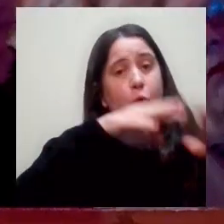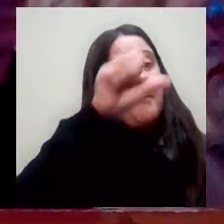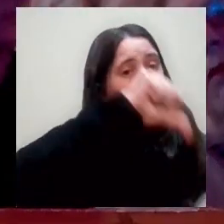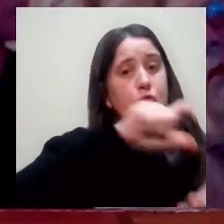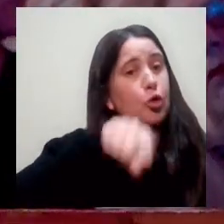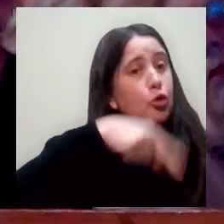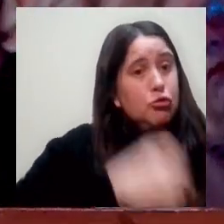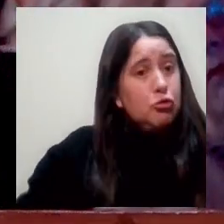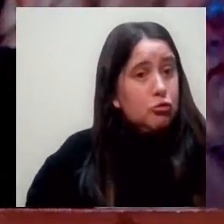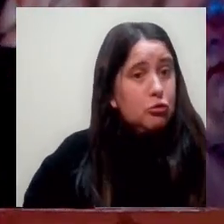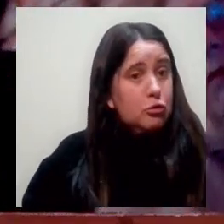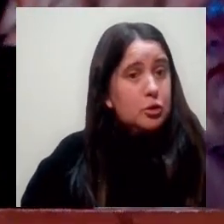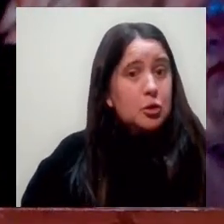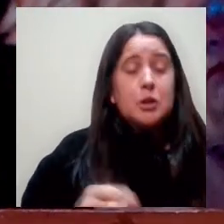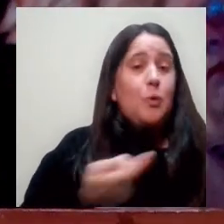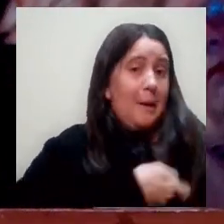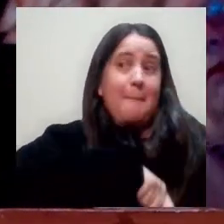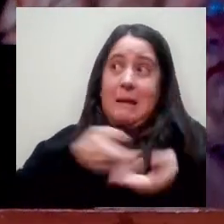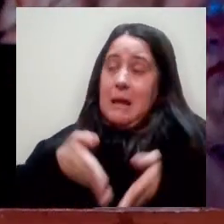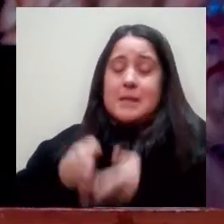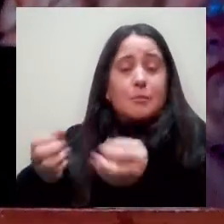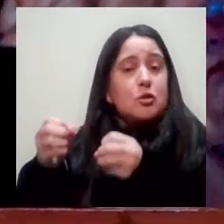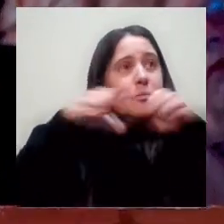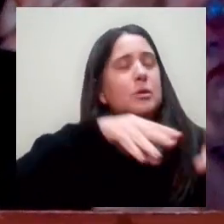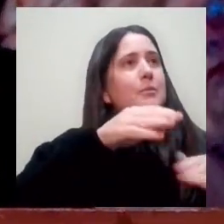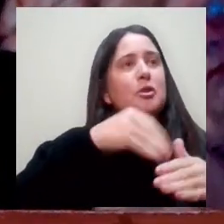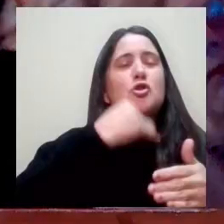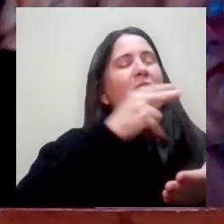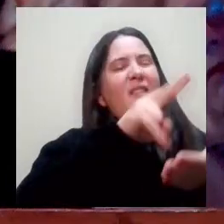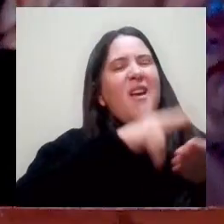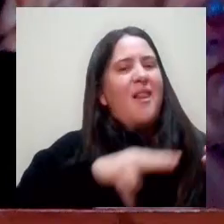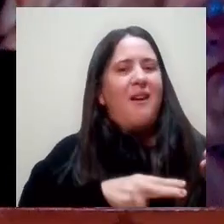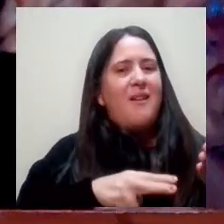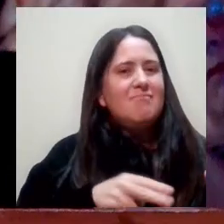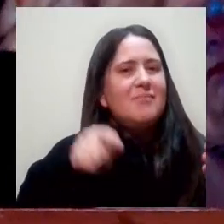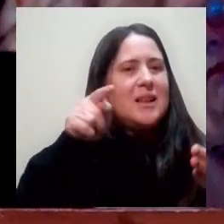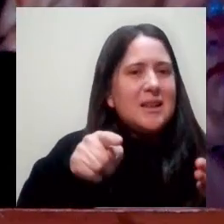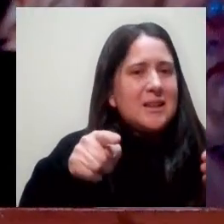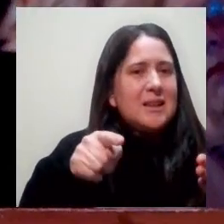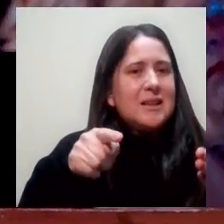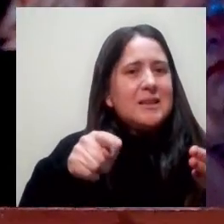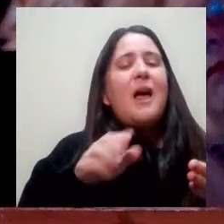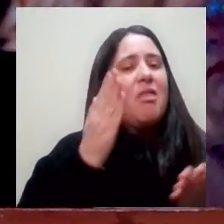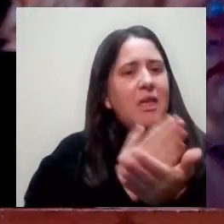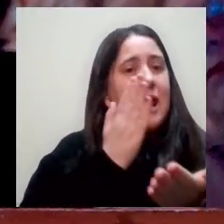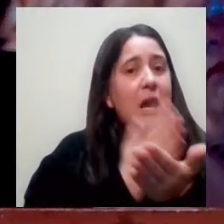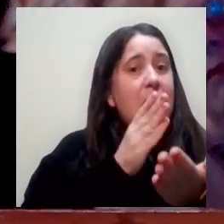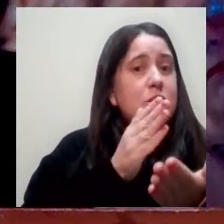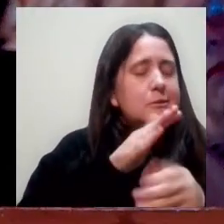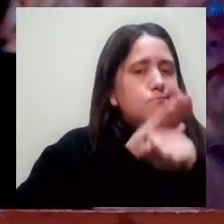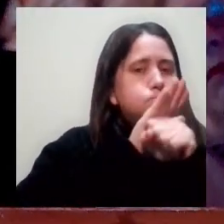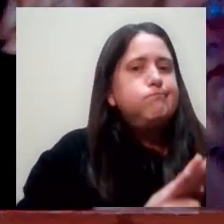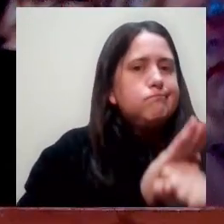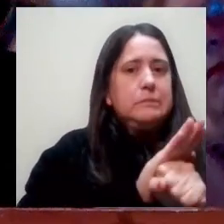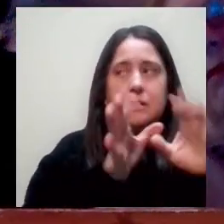y deja su España natal y no sabe leer. Y tiene sus derechos cortados y sus libertades